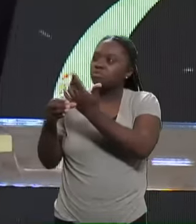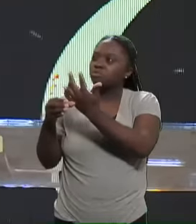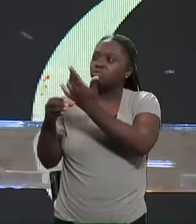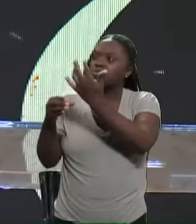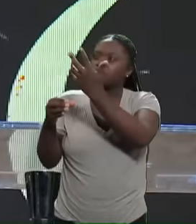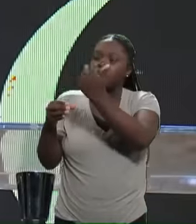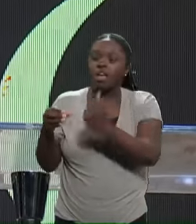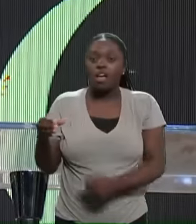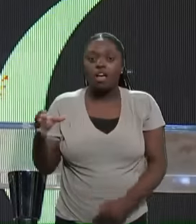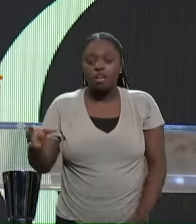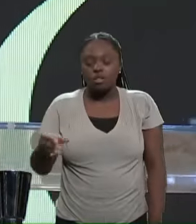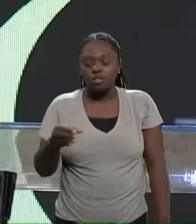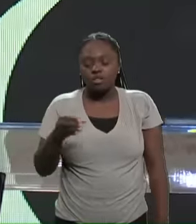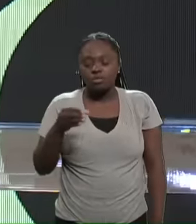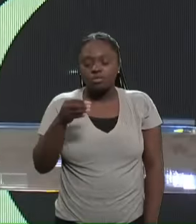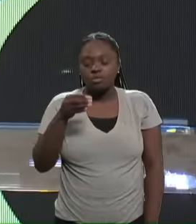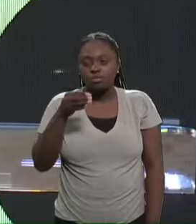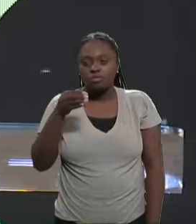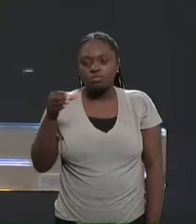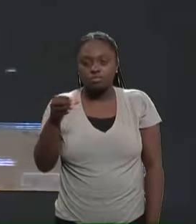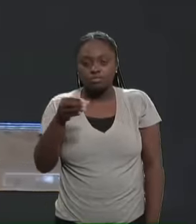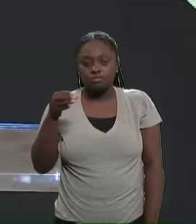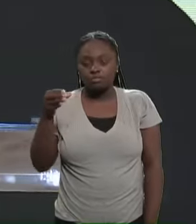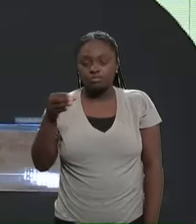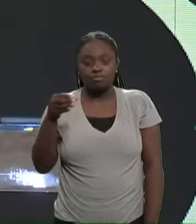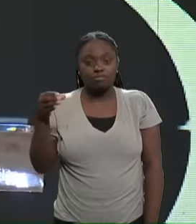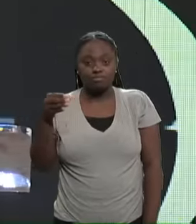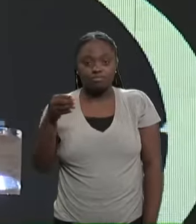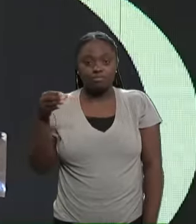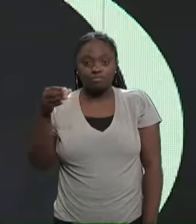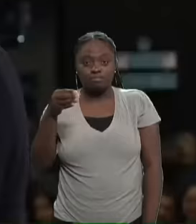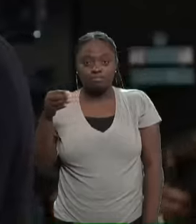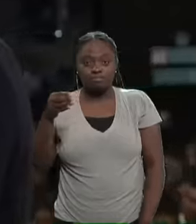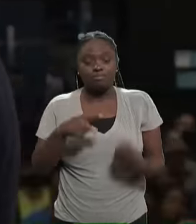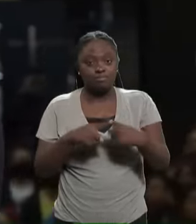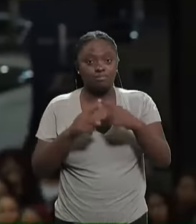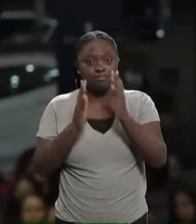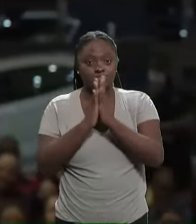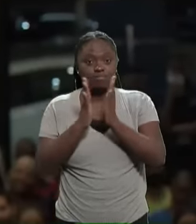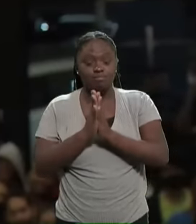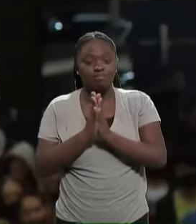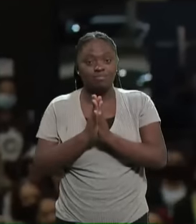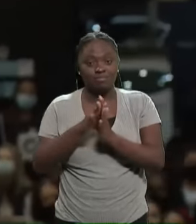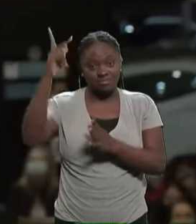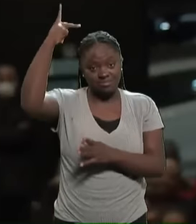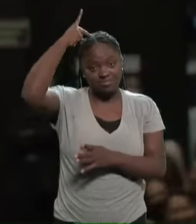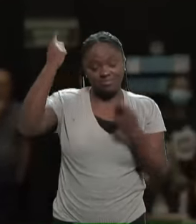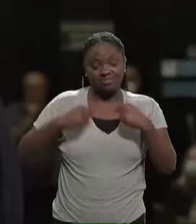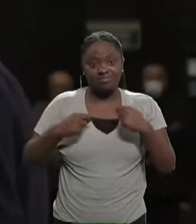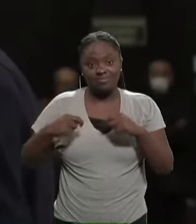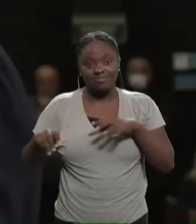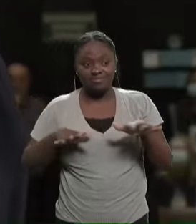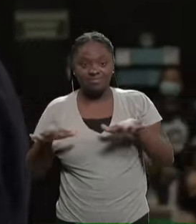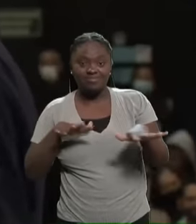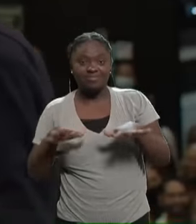Shh. Ahí yo pegué el copo y comencé a mexer el copo. Porque oración pentecostal tiene que ser con movimiento.